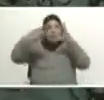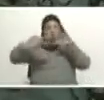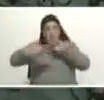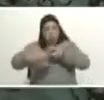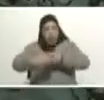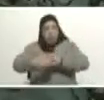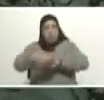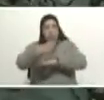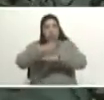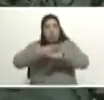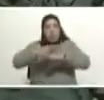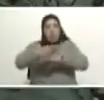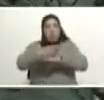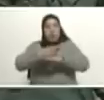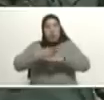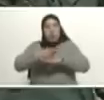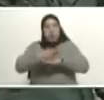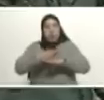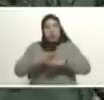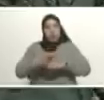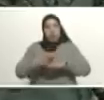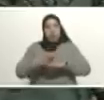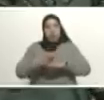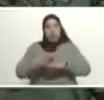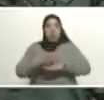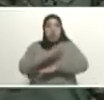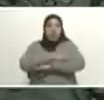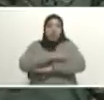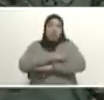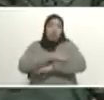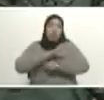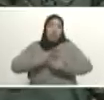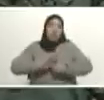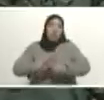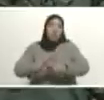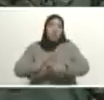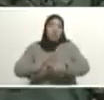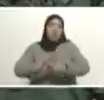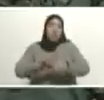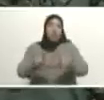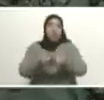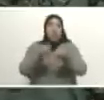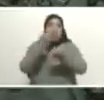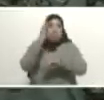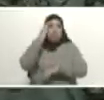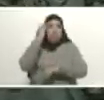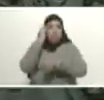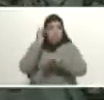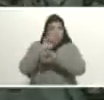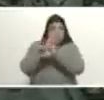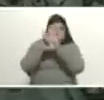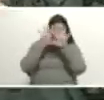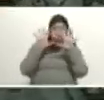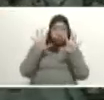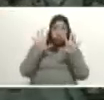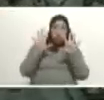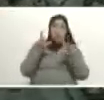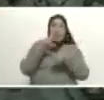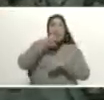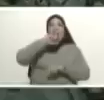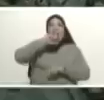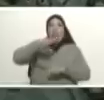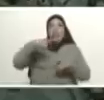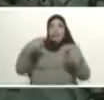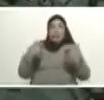régimen. Así actúan ellos. Tengamos todos claros dónde están los enemigos de la